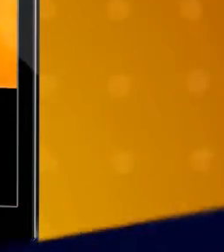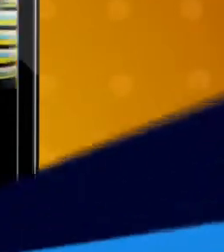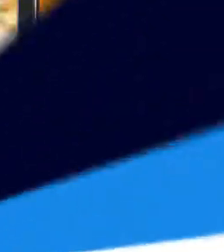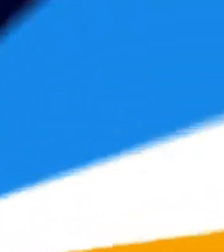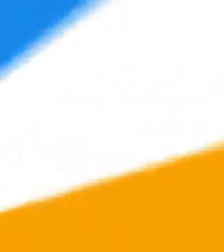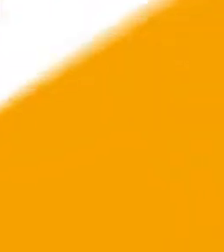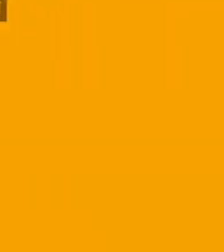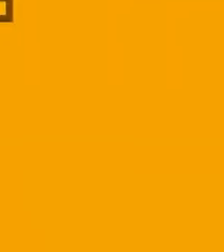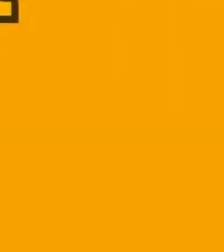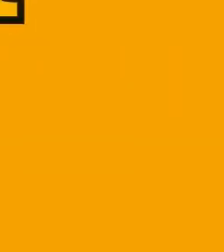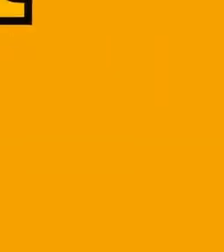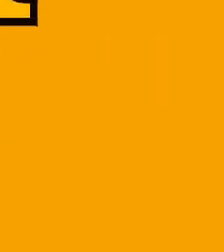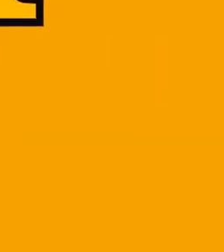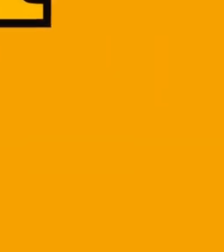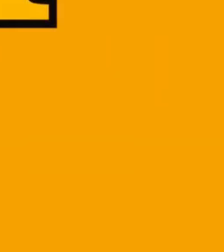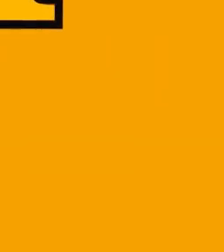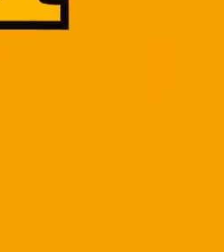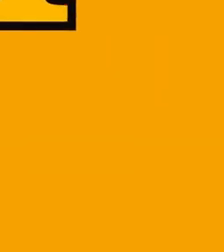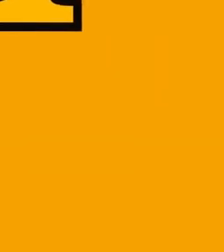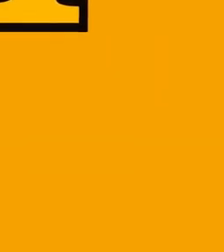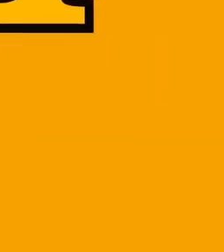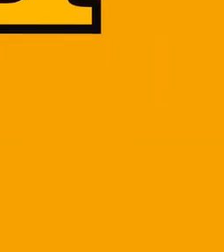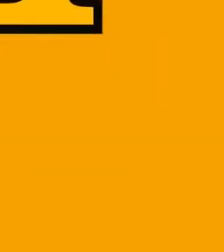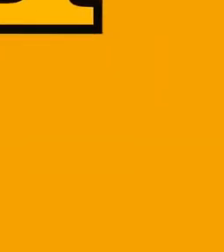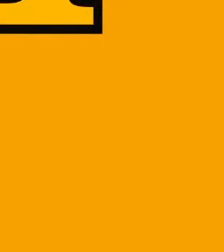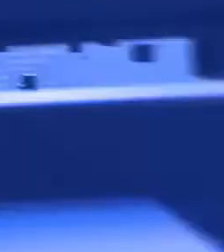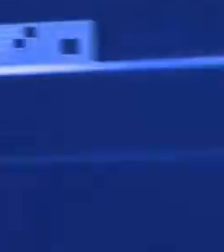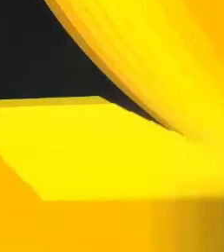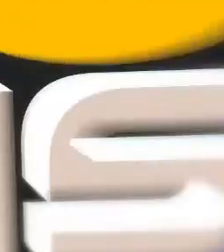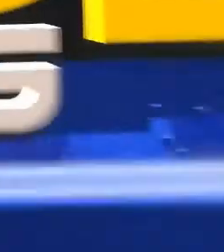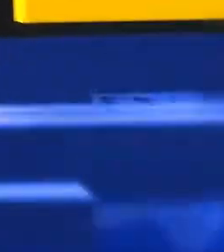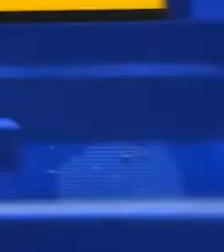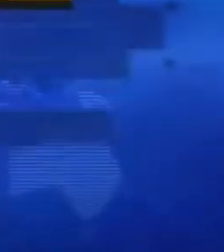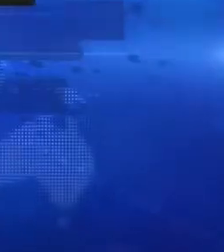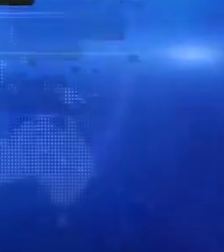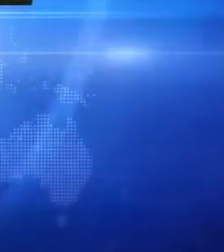de su casa. Enlace Televisión, más cerca de ti.